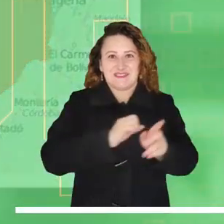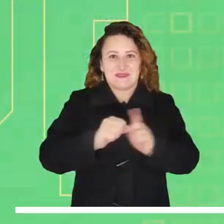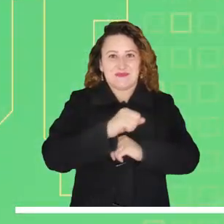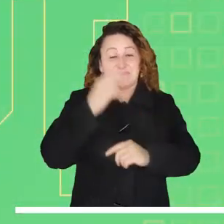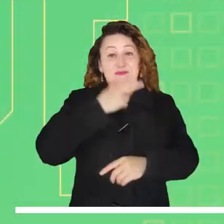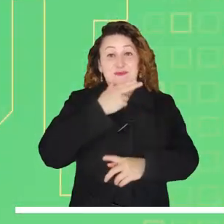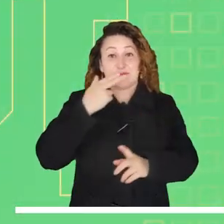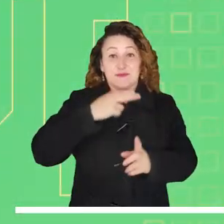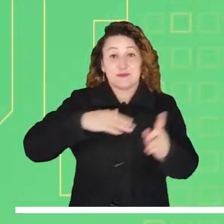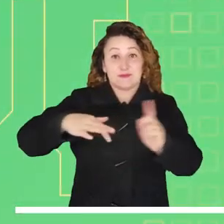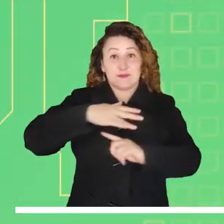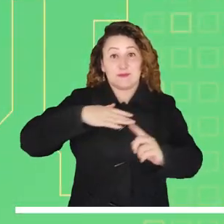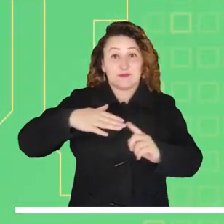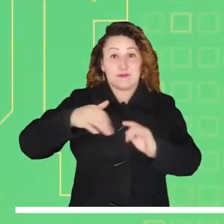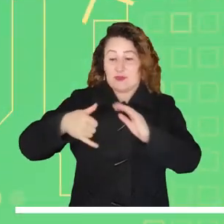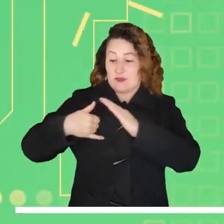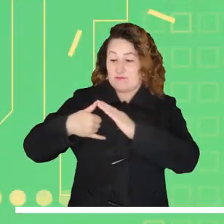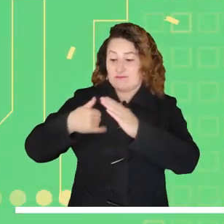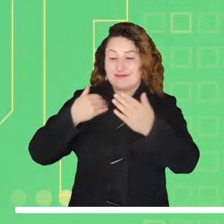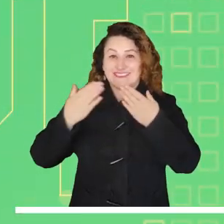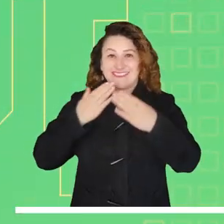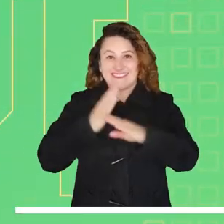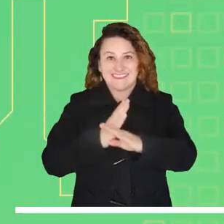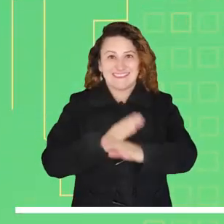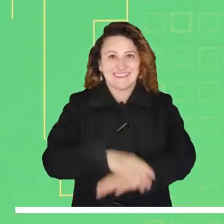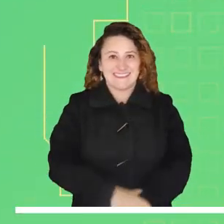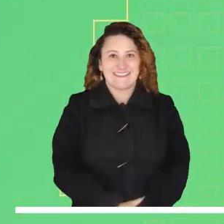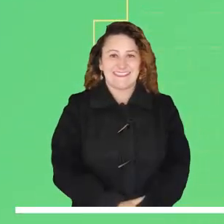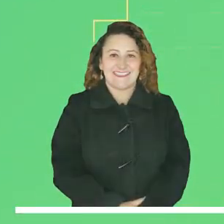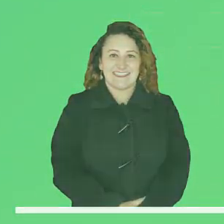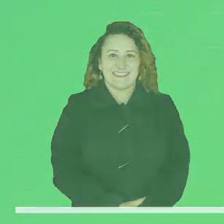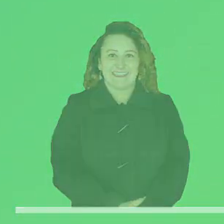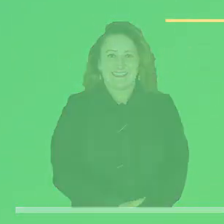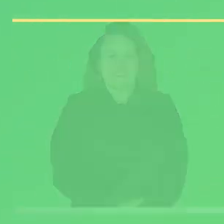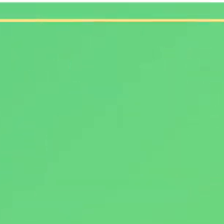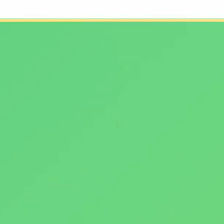aguas adentro. Síguenos en nuestras redes sociales. Nuestro